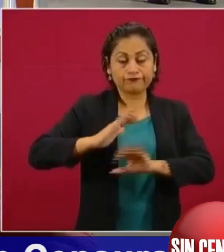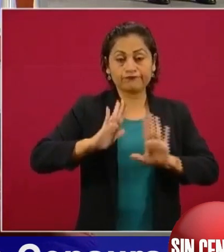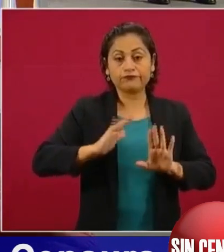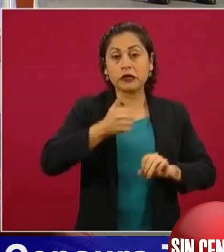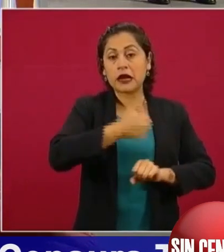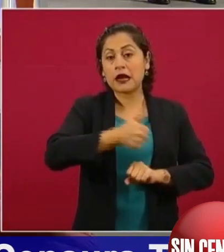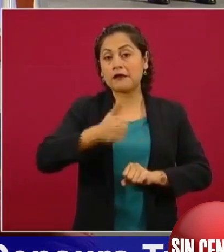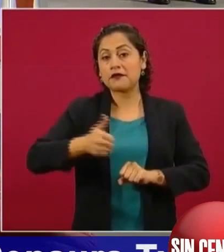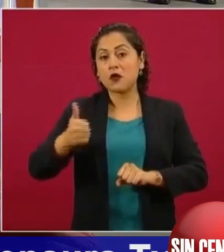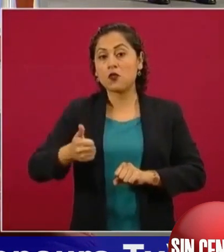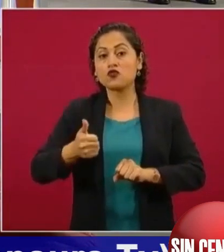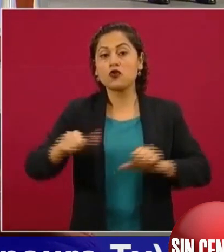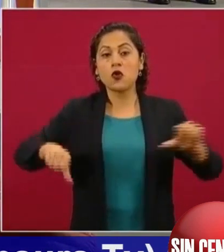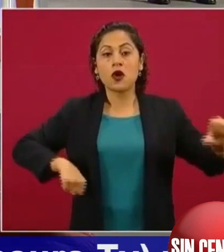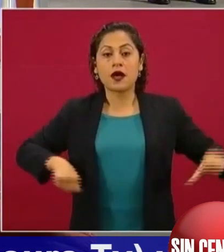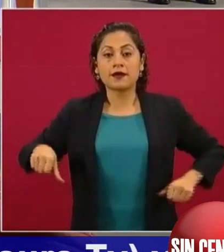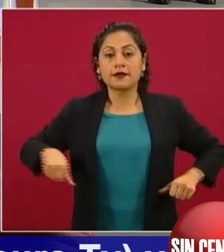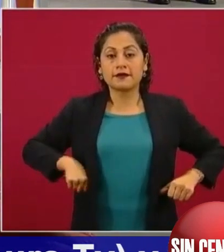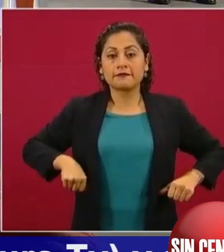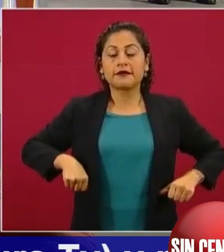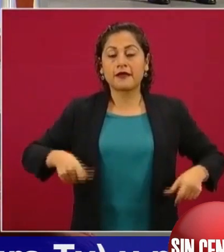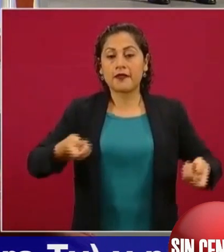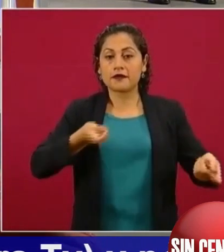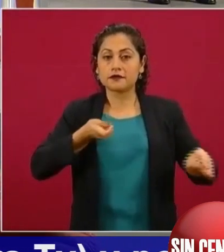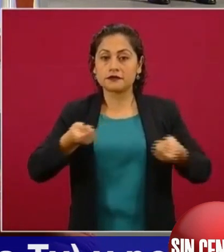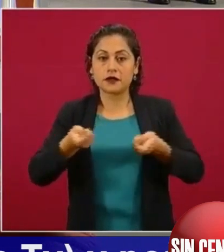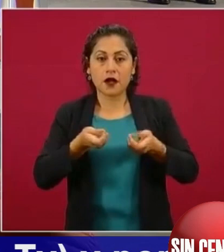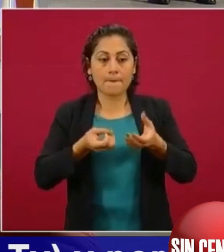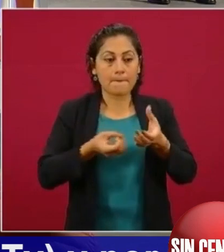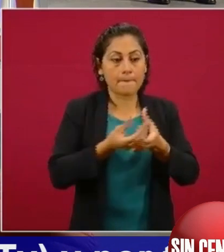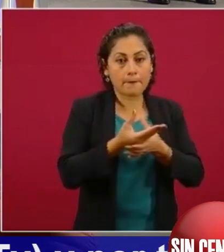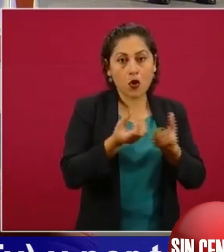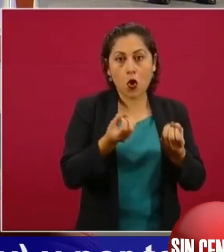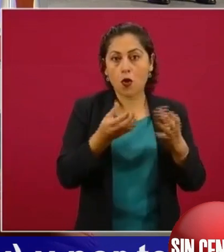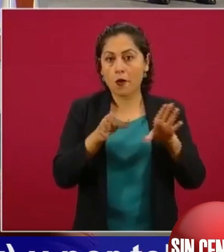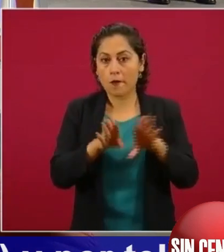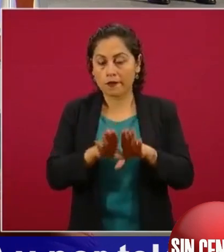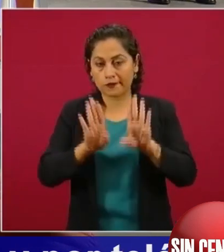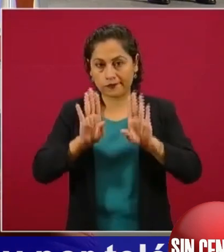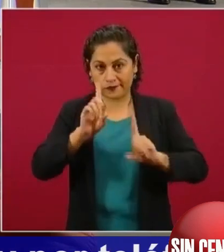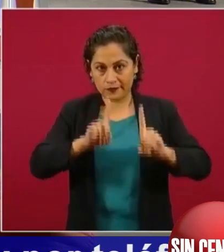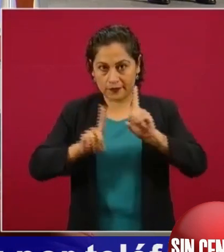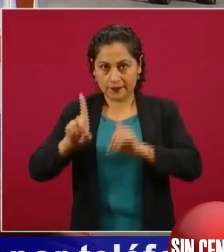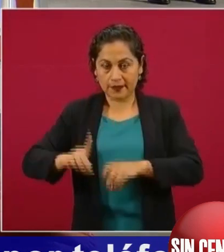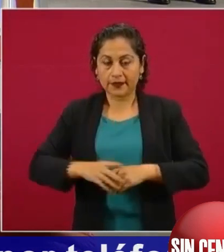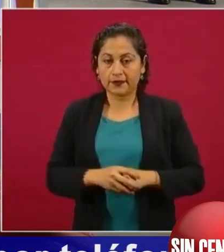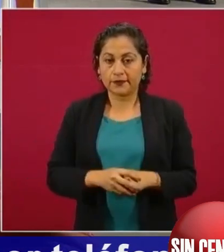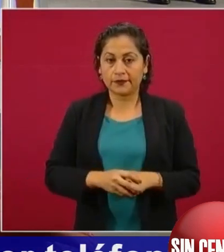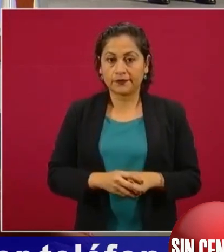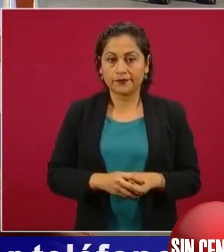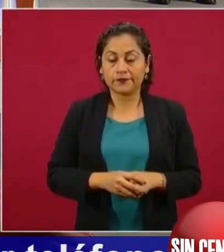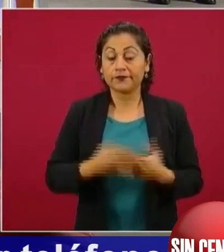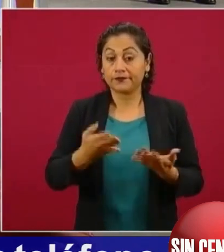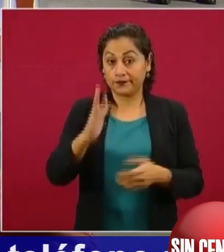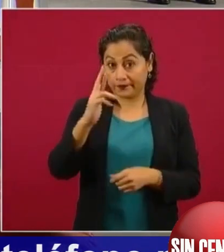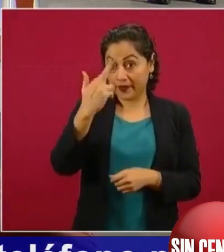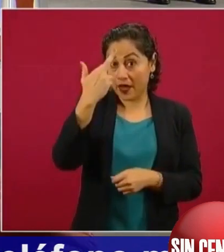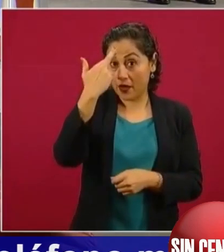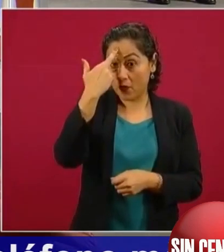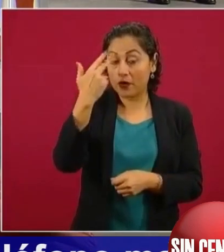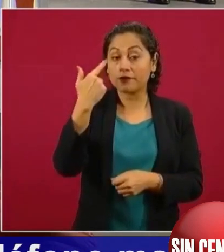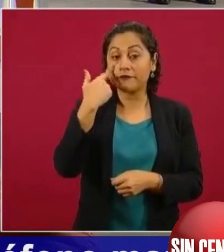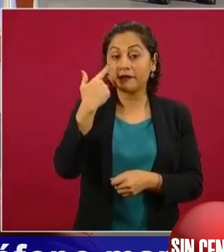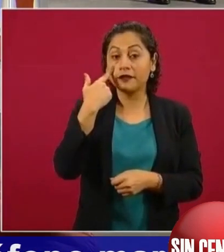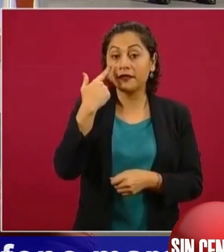las actividades que se pueden realizar en el espacio público. Recordar que mayormente los trabajos, las escuelas y